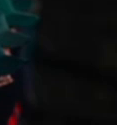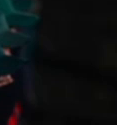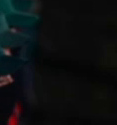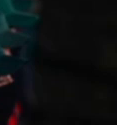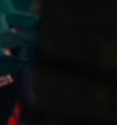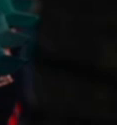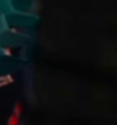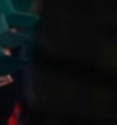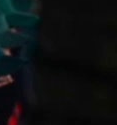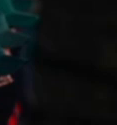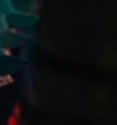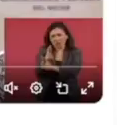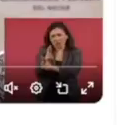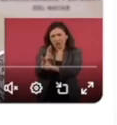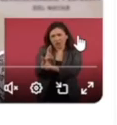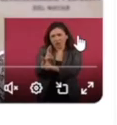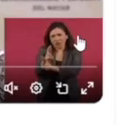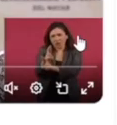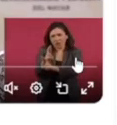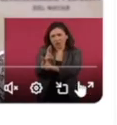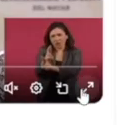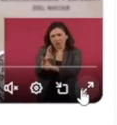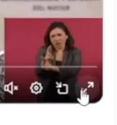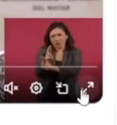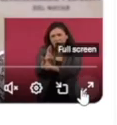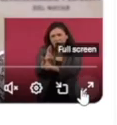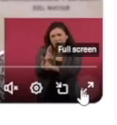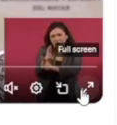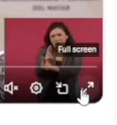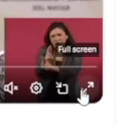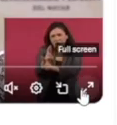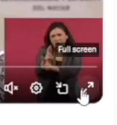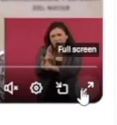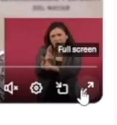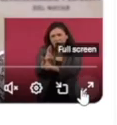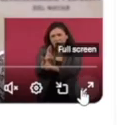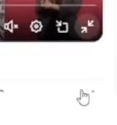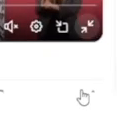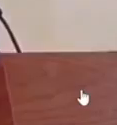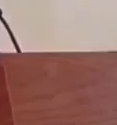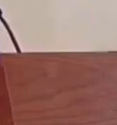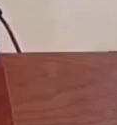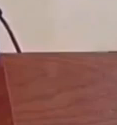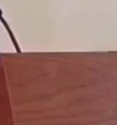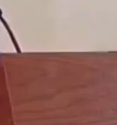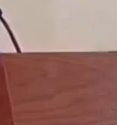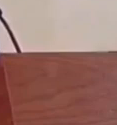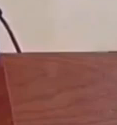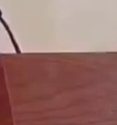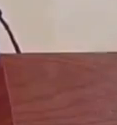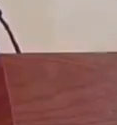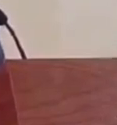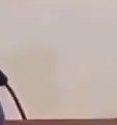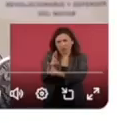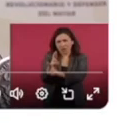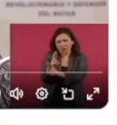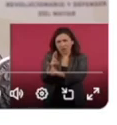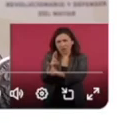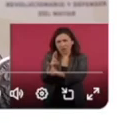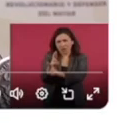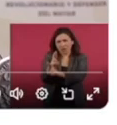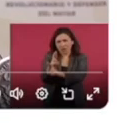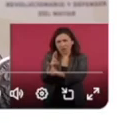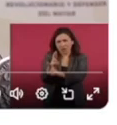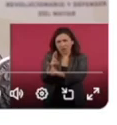el presidente les contestó de manera muy contundente. Vamos a escuchar qué fue lo que dijo